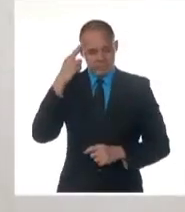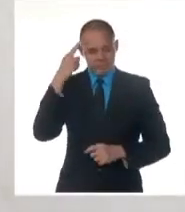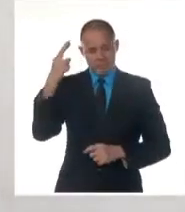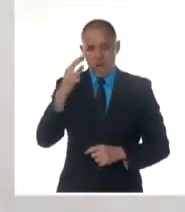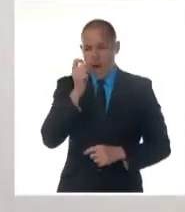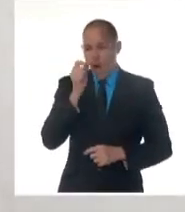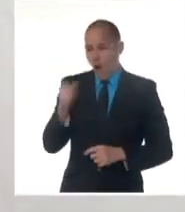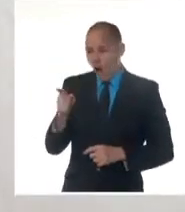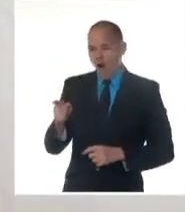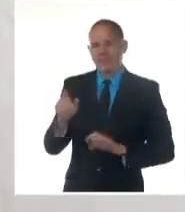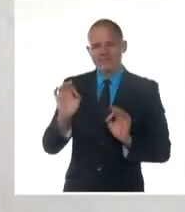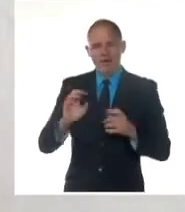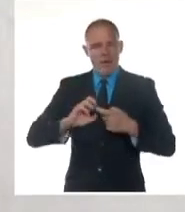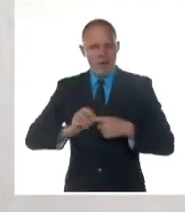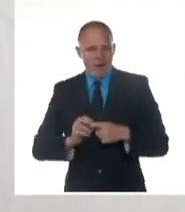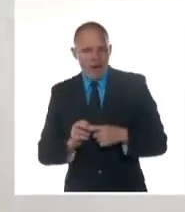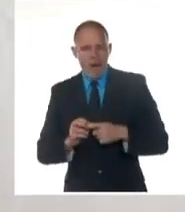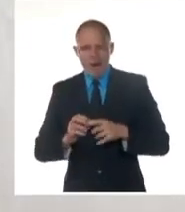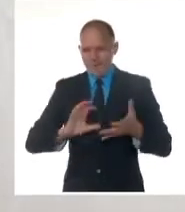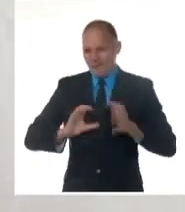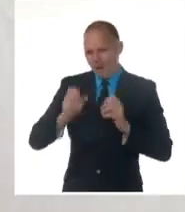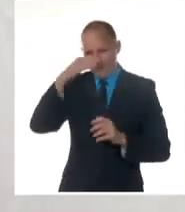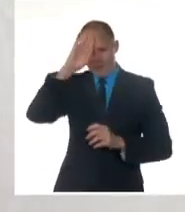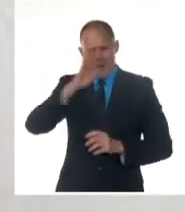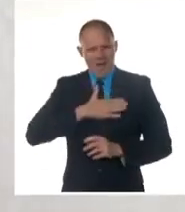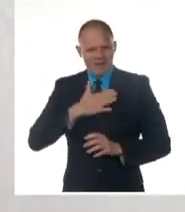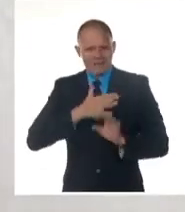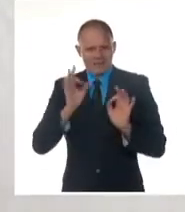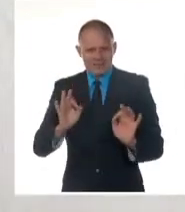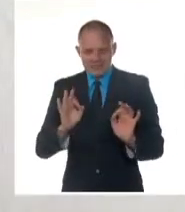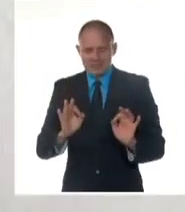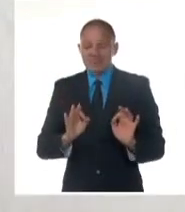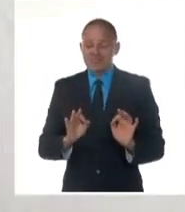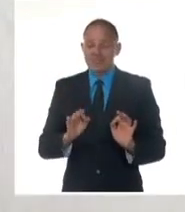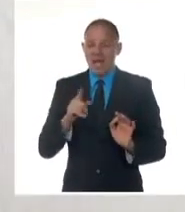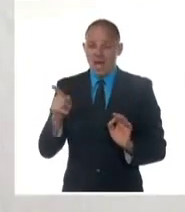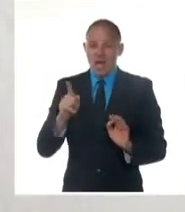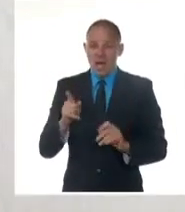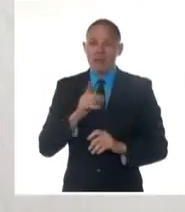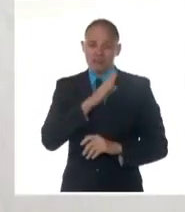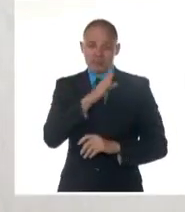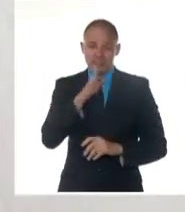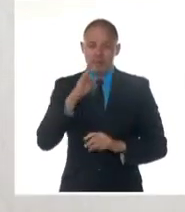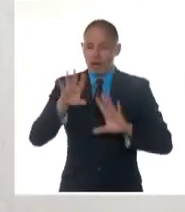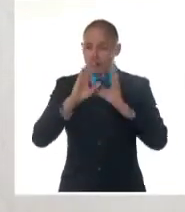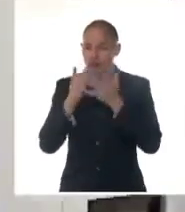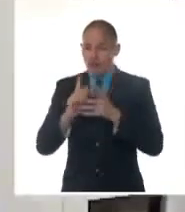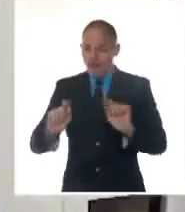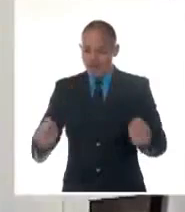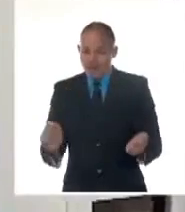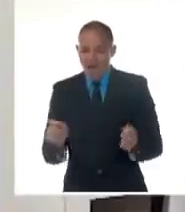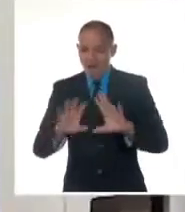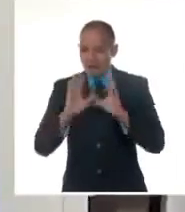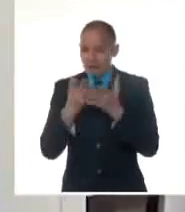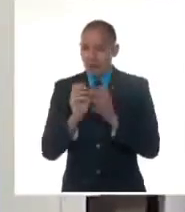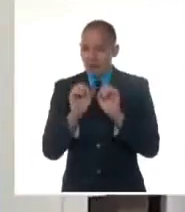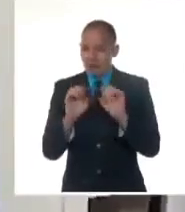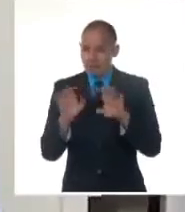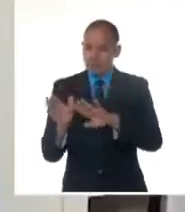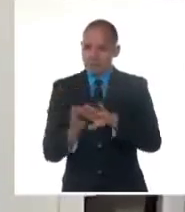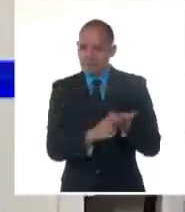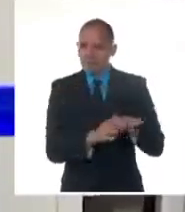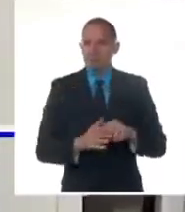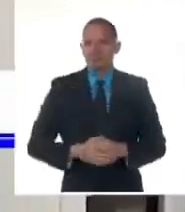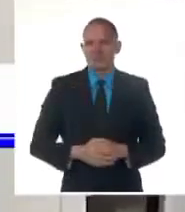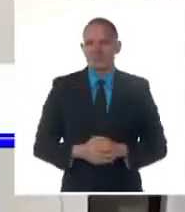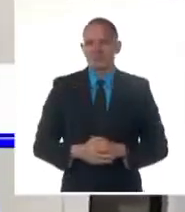narrador simpático, campechano, y que llevó los principales éxitos de Cuba a las ondas de Radio Rebelde. Nosotros lamentamos